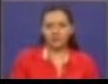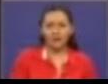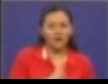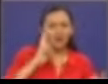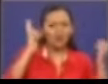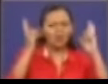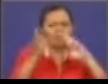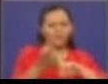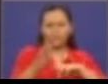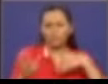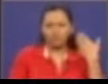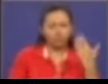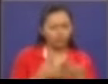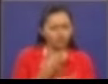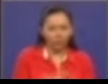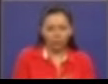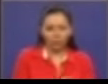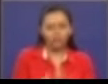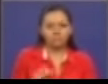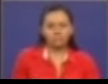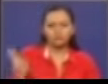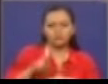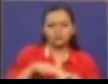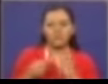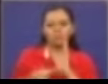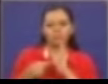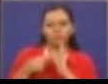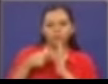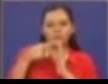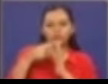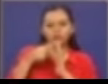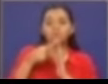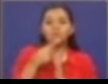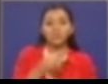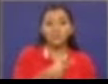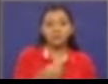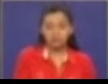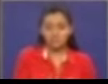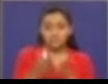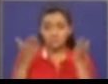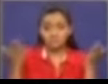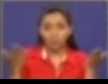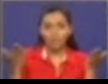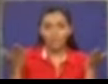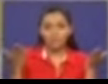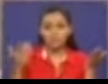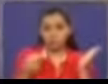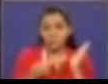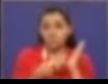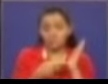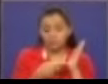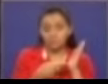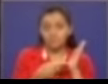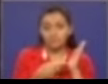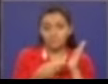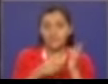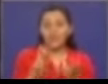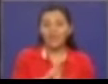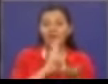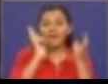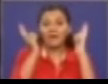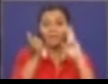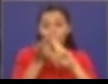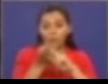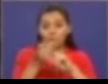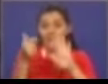que contenía una sustancial elevación de impuestos, como lo escribió Diario El Comercio. La reforma social cristiana